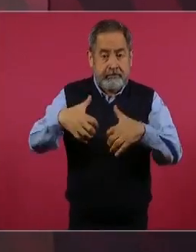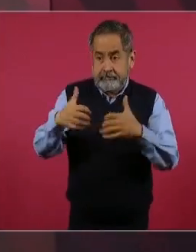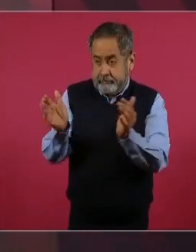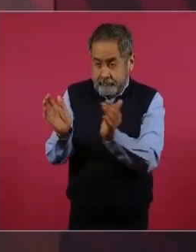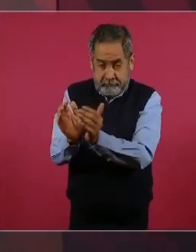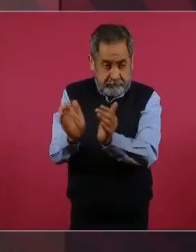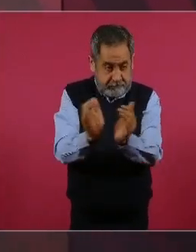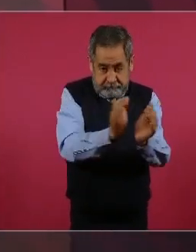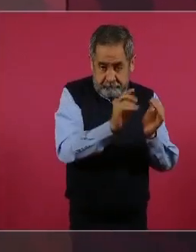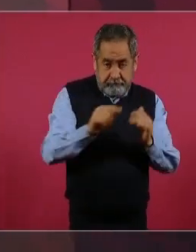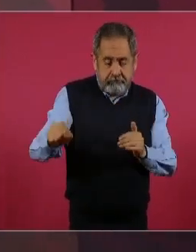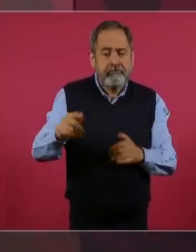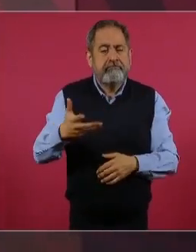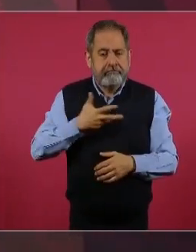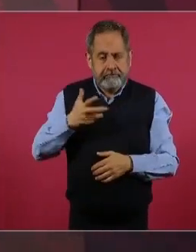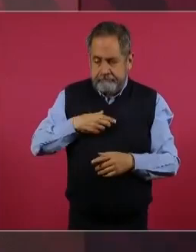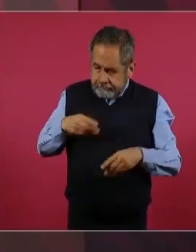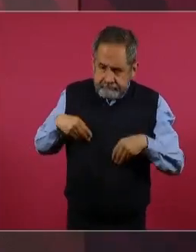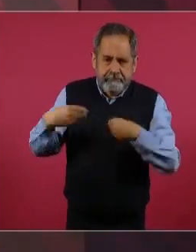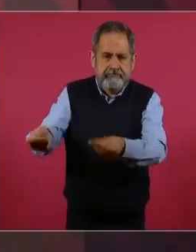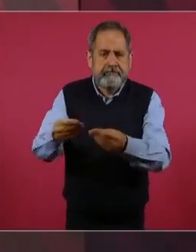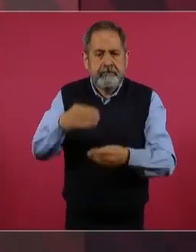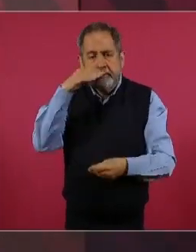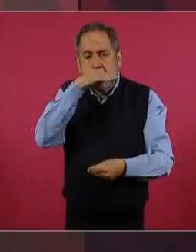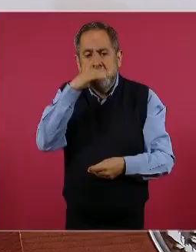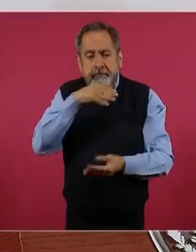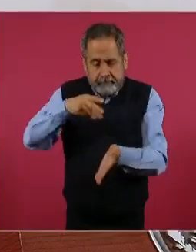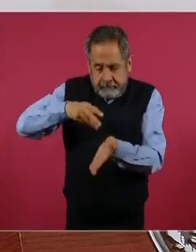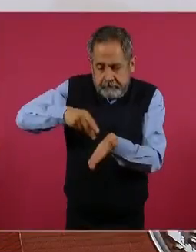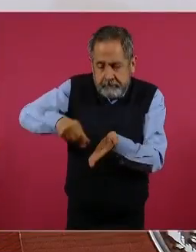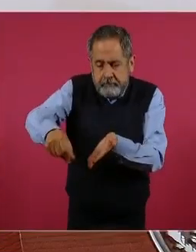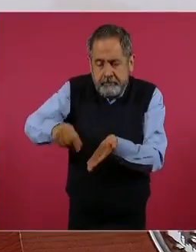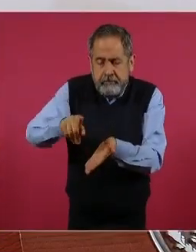productores tengan fertilizante gratuito.